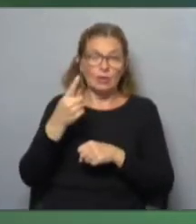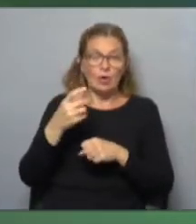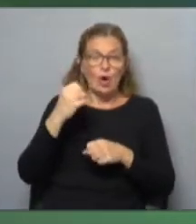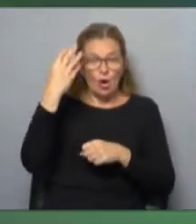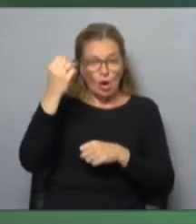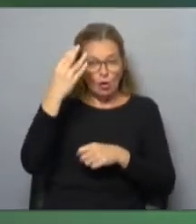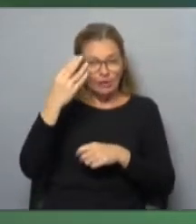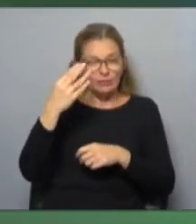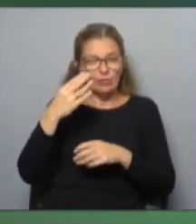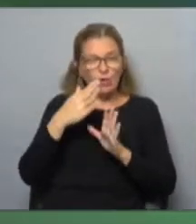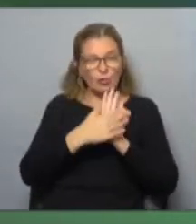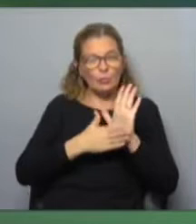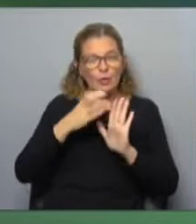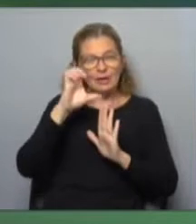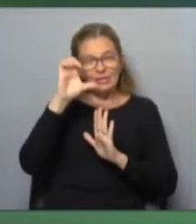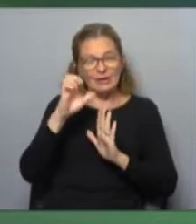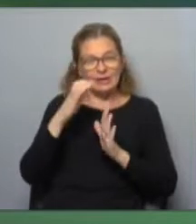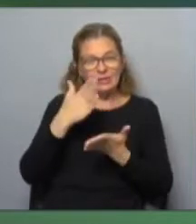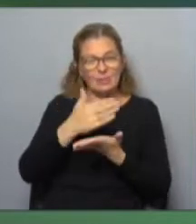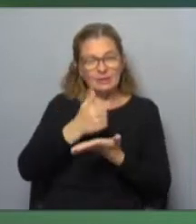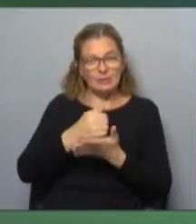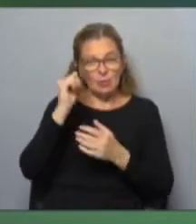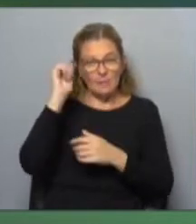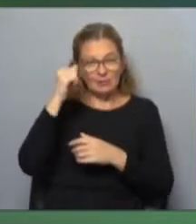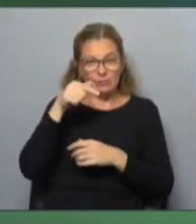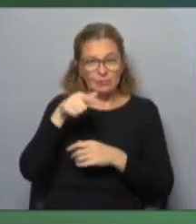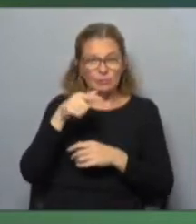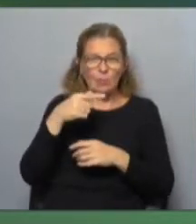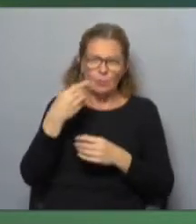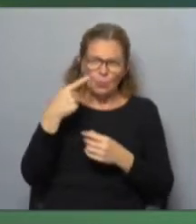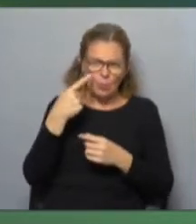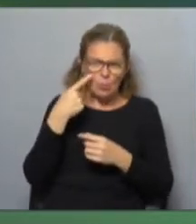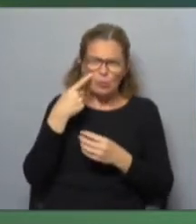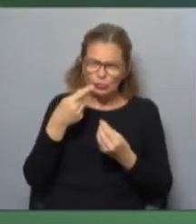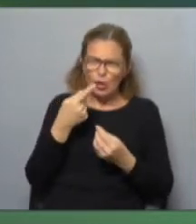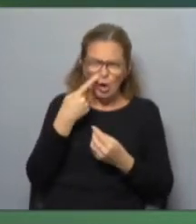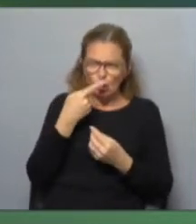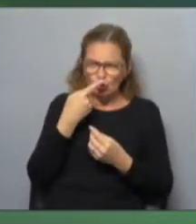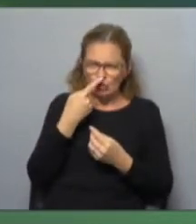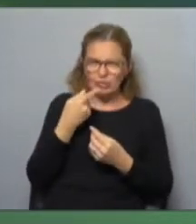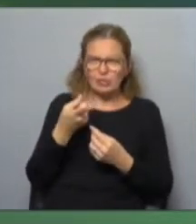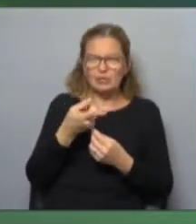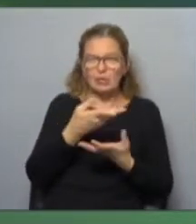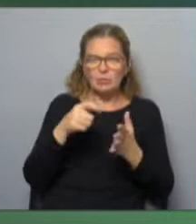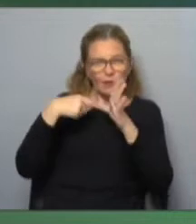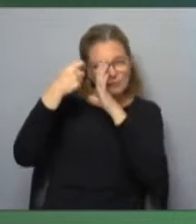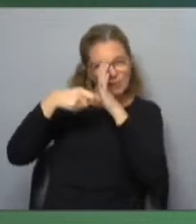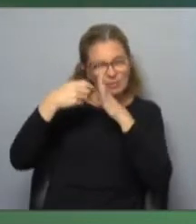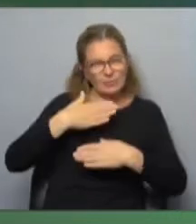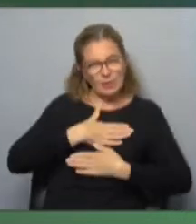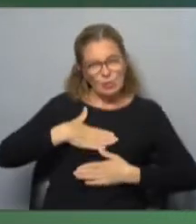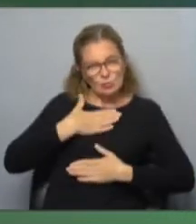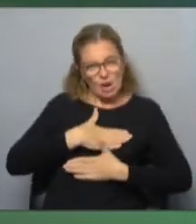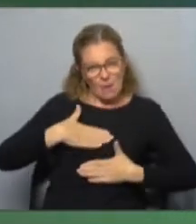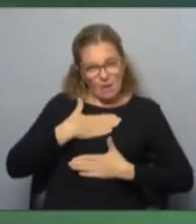Congreso Nacional de Ediles en el Departamento de Paysandú. Eso tuvo bastante repercusión en ese momento y lo acusó de haberla grabado mientras se